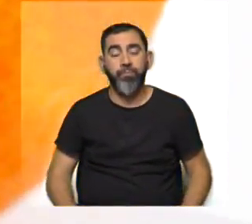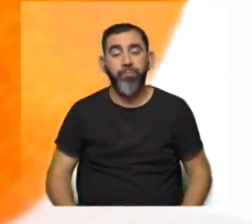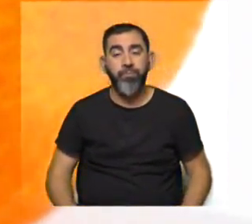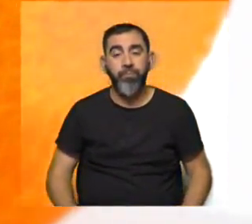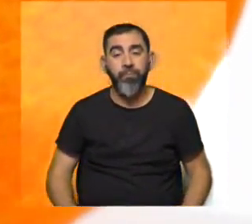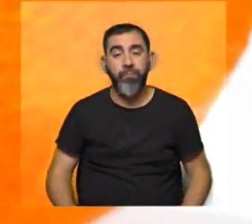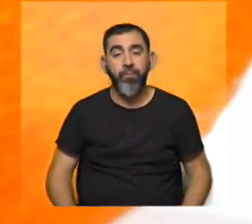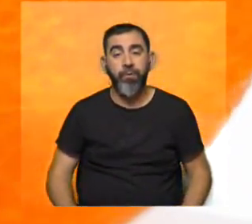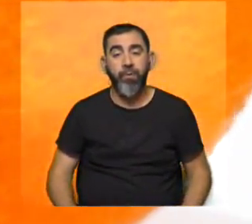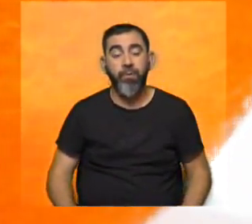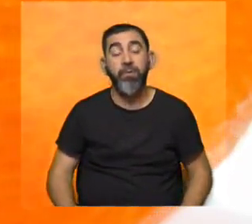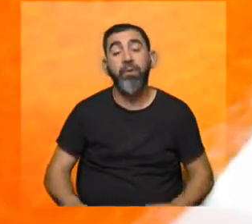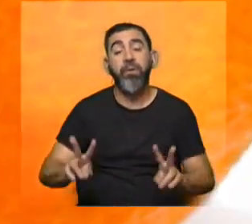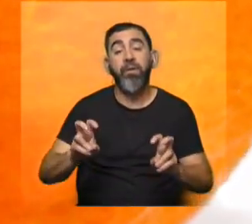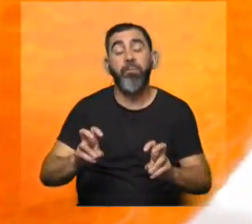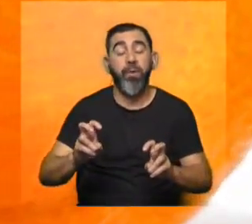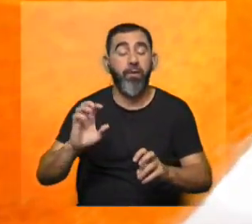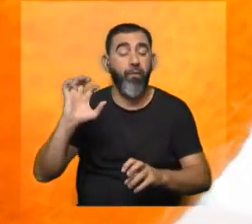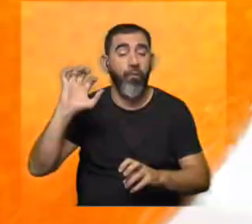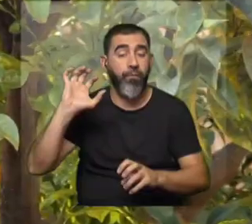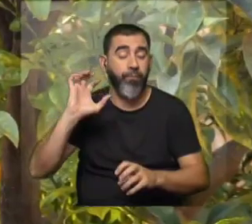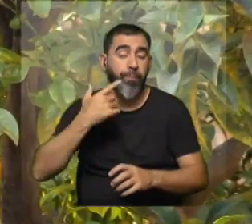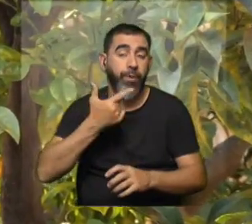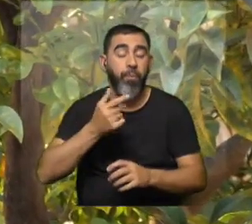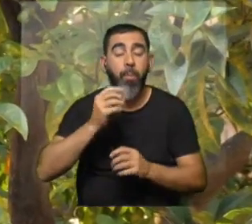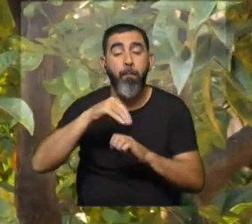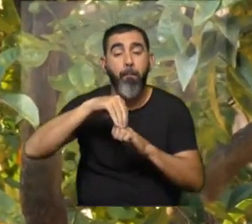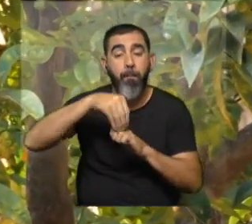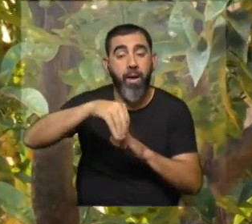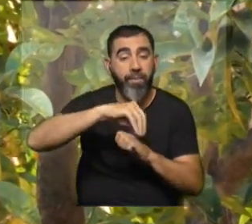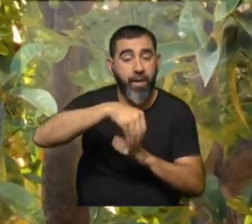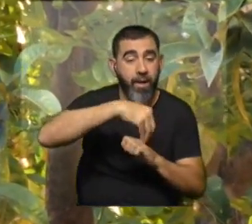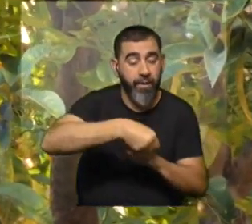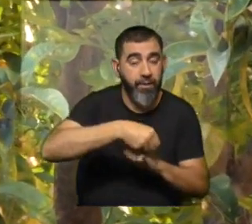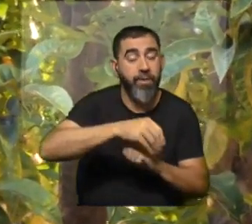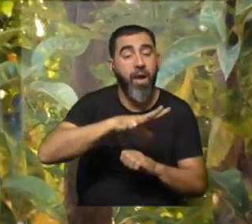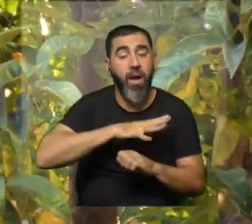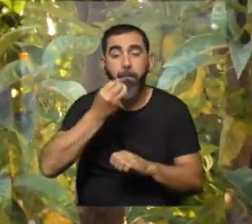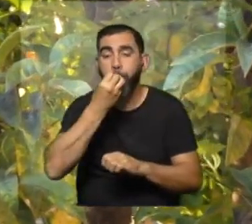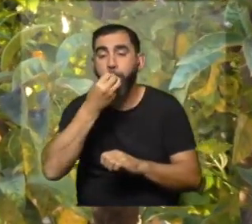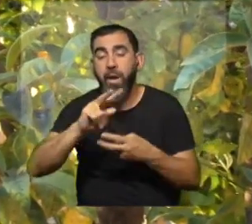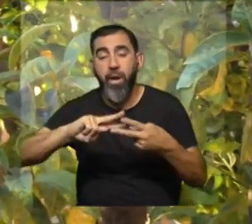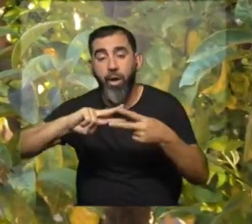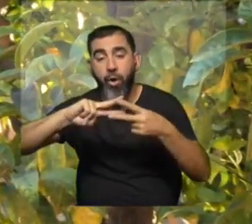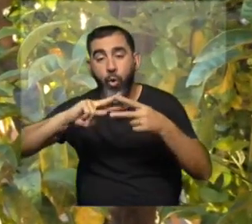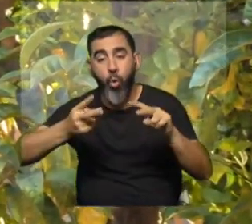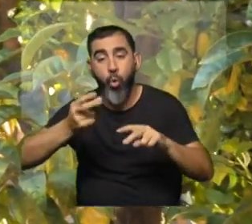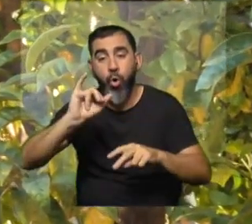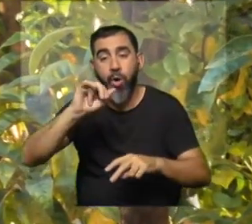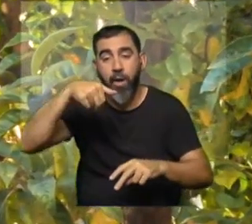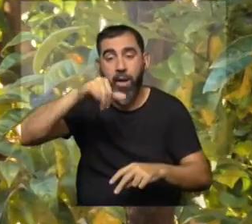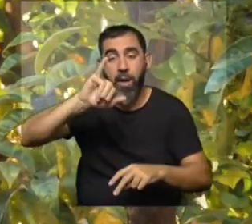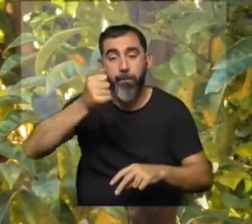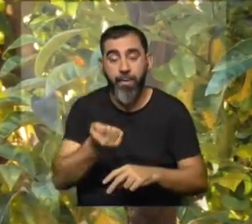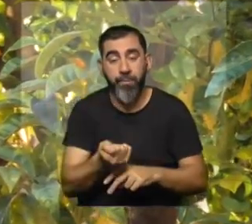Bueno, por ejemplo, en el caso de los cítricos, como son las mandarinas, tenemos un programa de mejoramiento genético en INIA, en